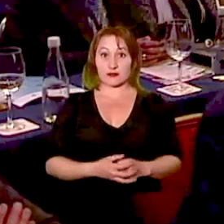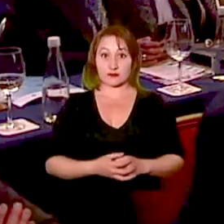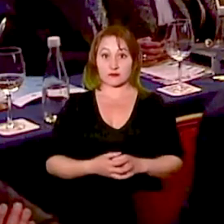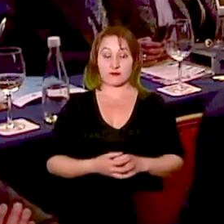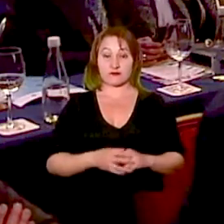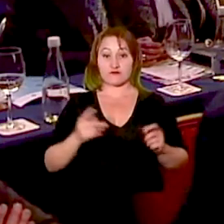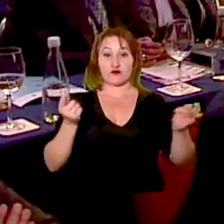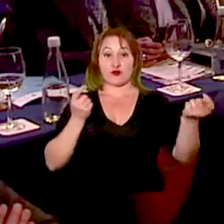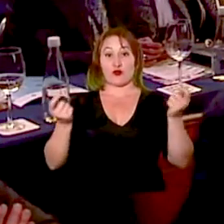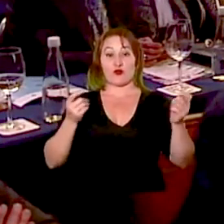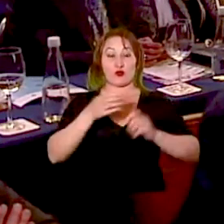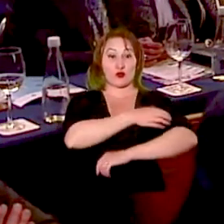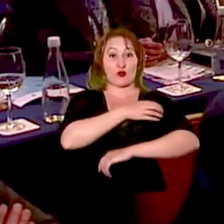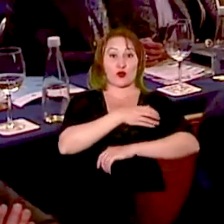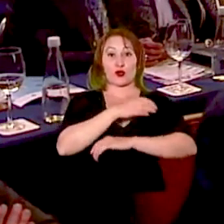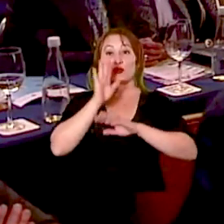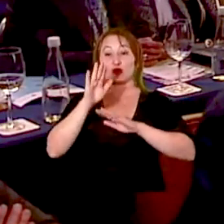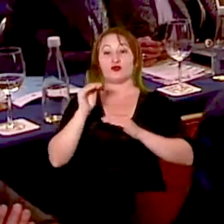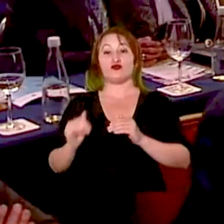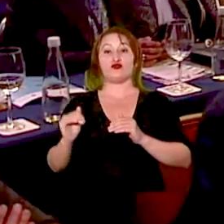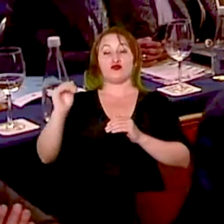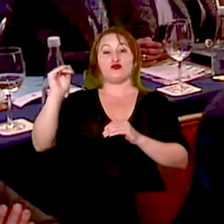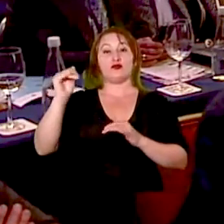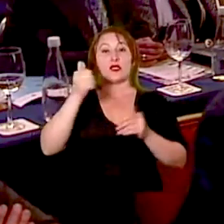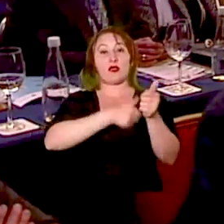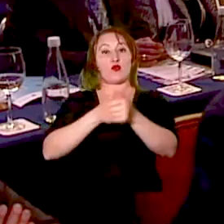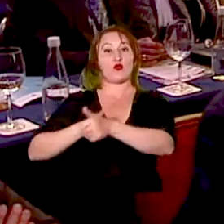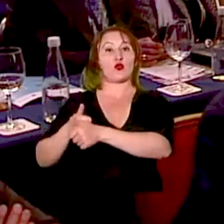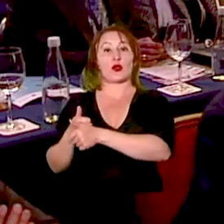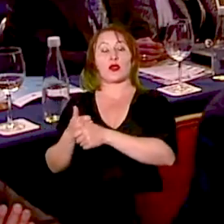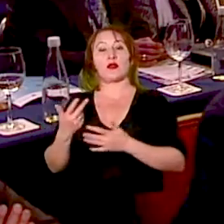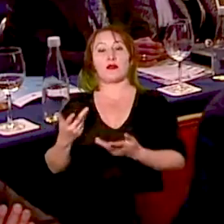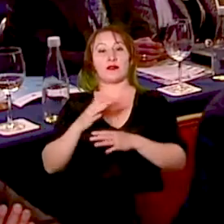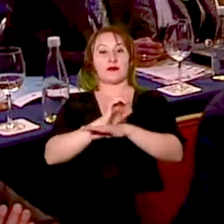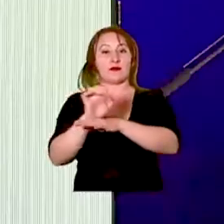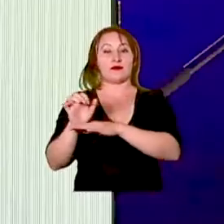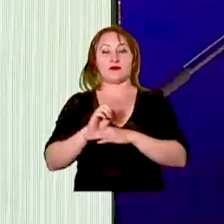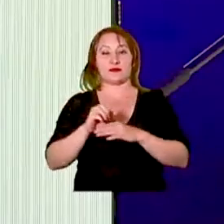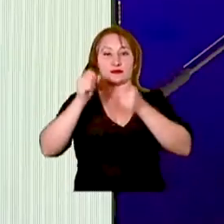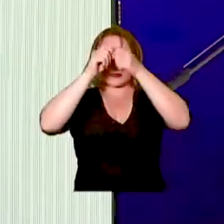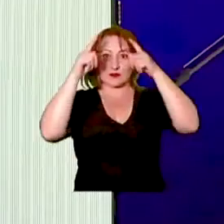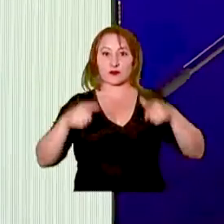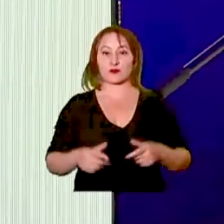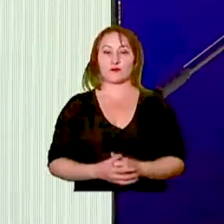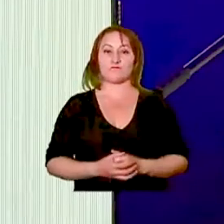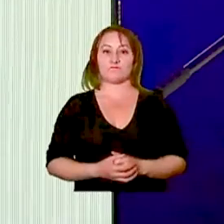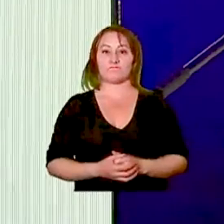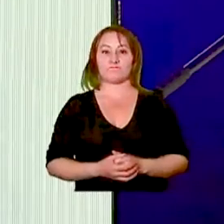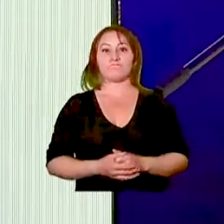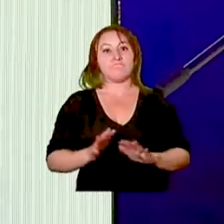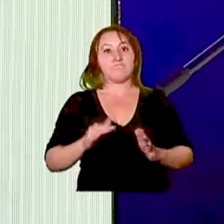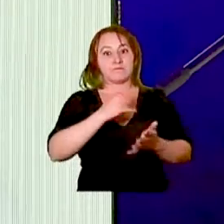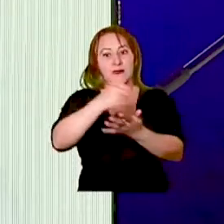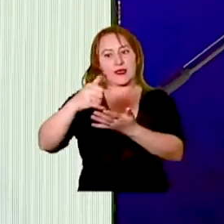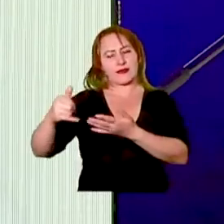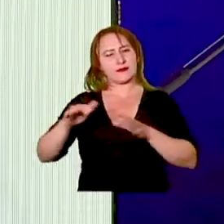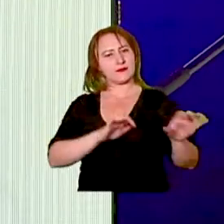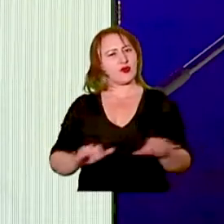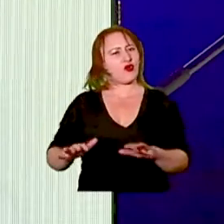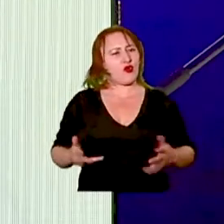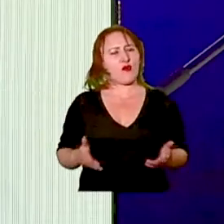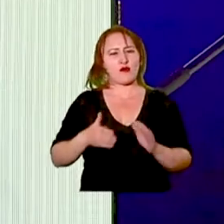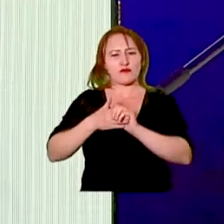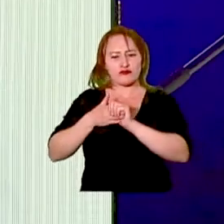por los poderes jerárquicos dentro de cada una de las entidades del Estado. Estas primeras líneas de acción nos han guiado